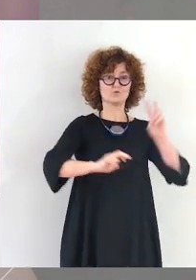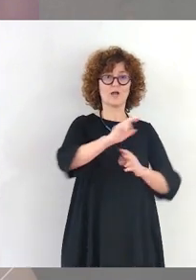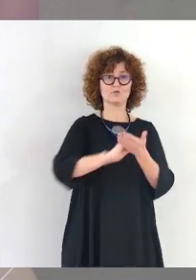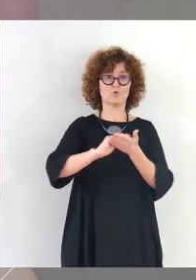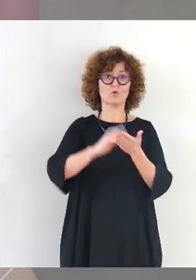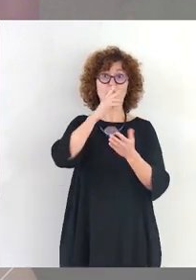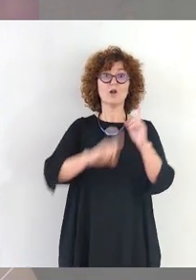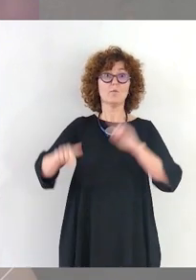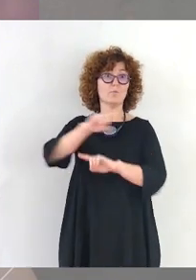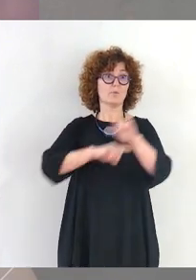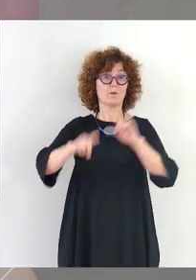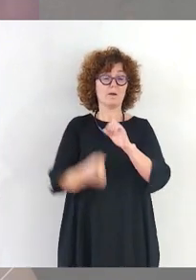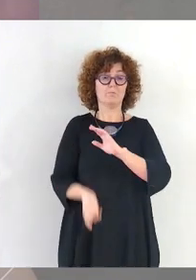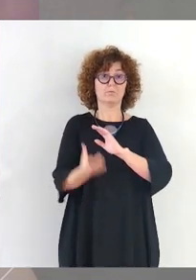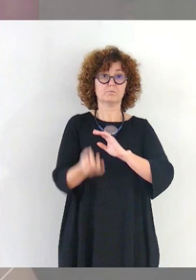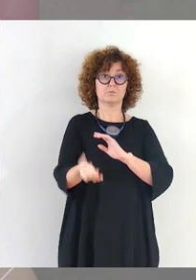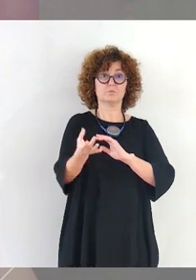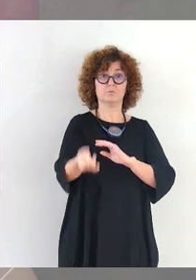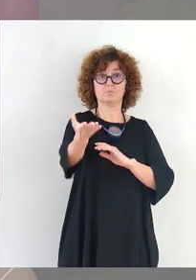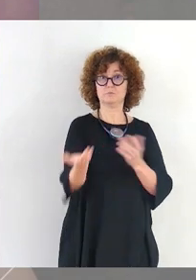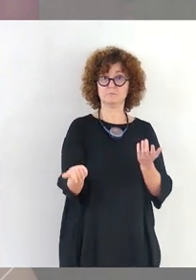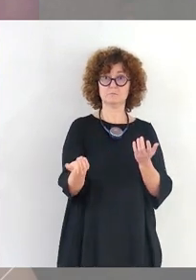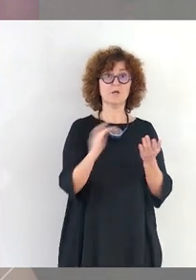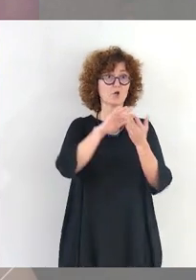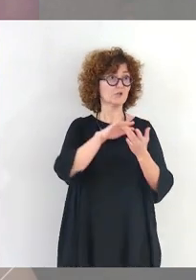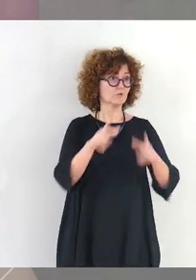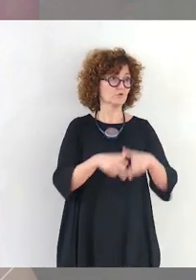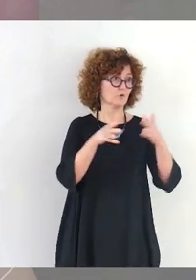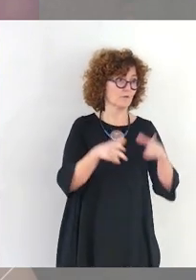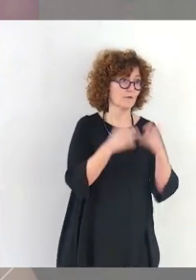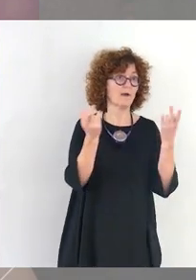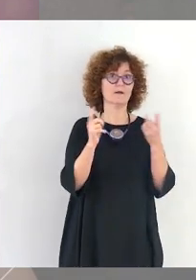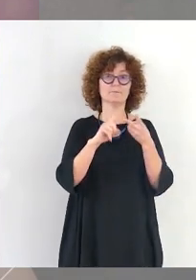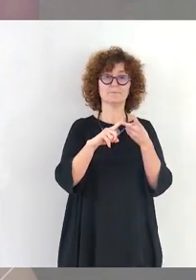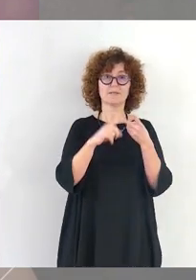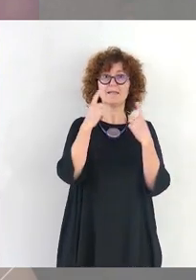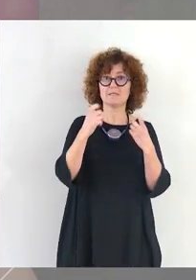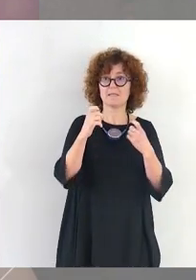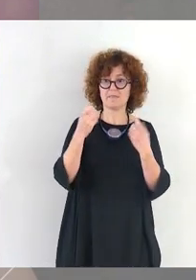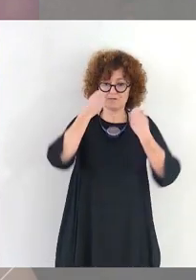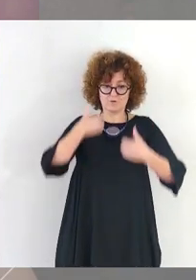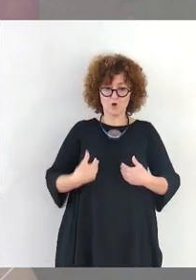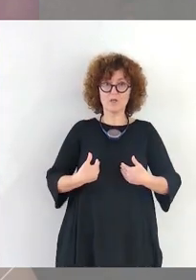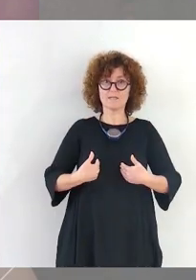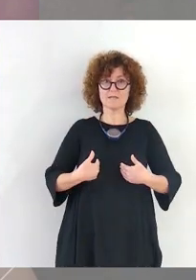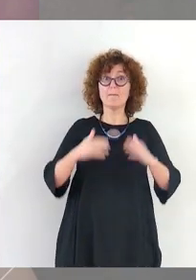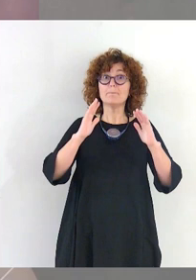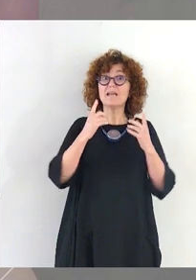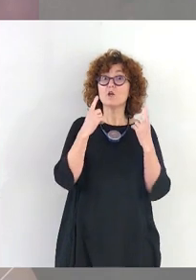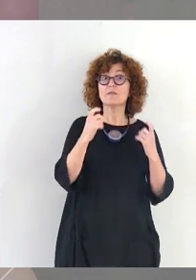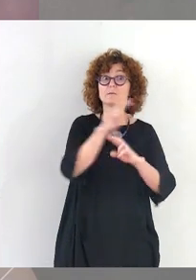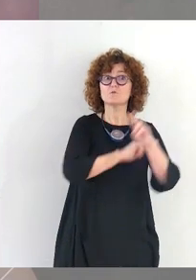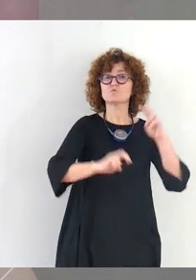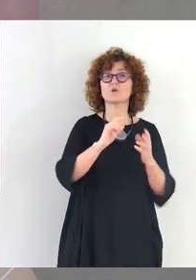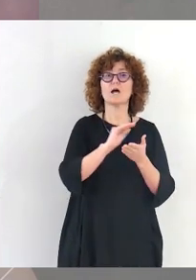os plantea la misma realidad el mismo contacto social las mismas nees biológicas lo que necesitamos son soluciones no marear la